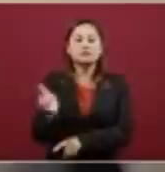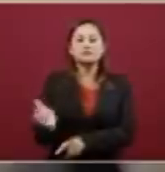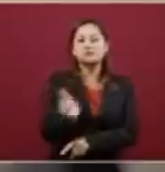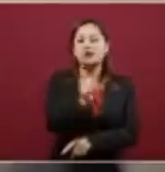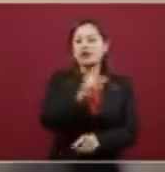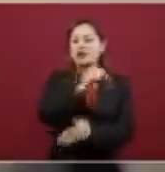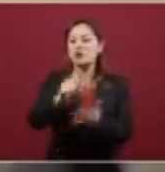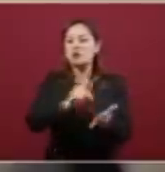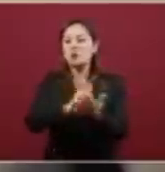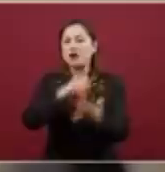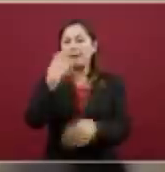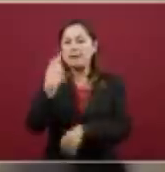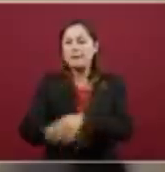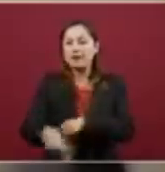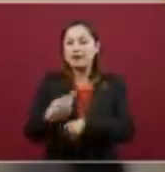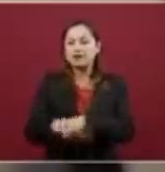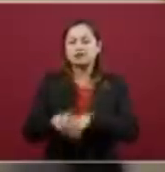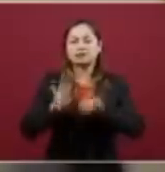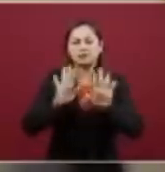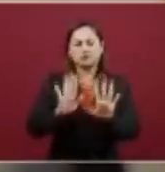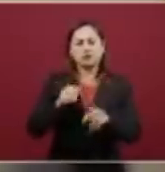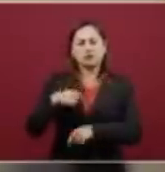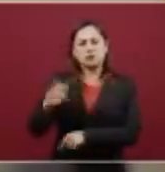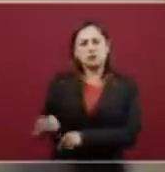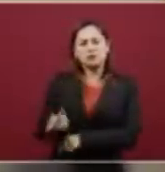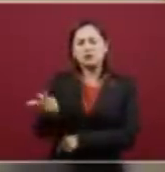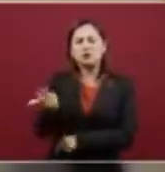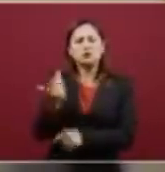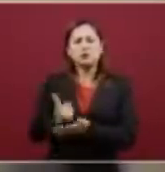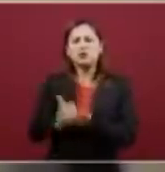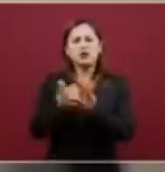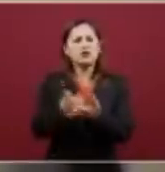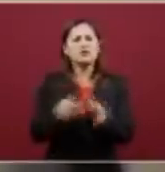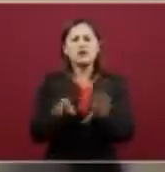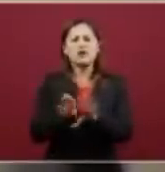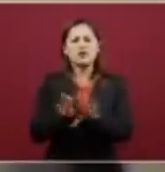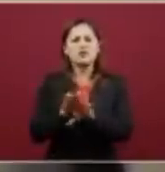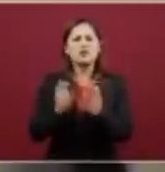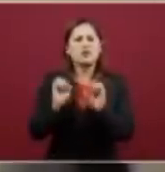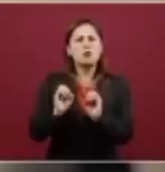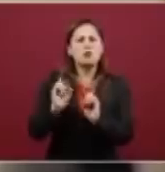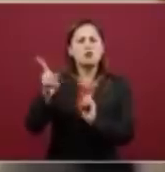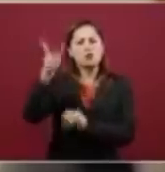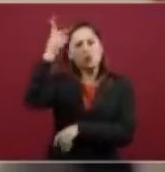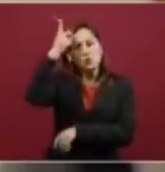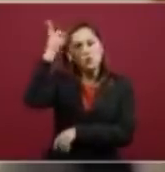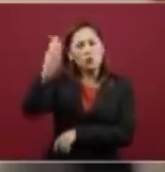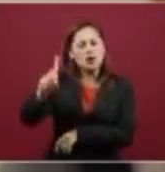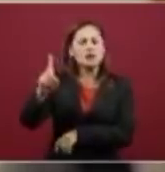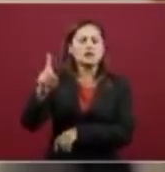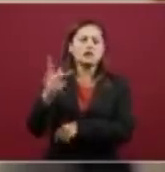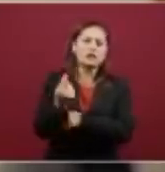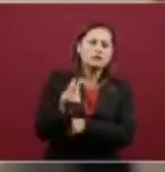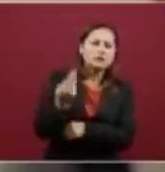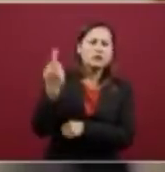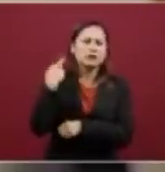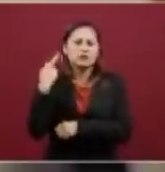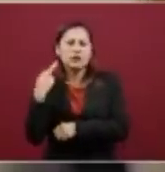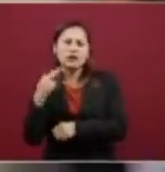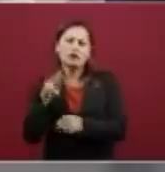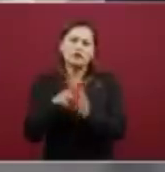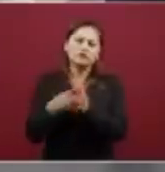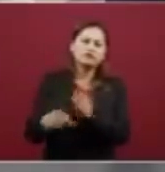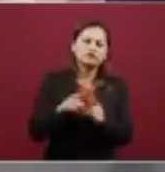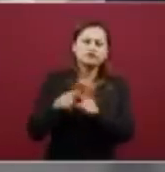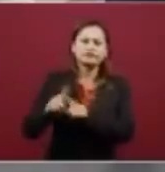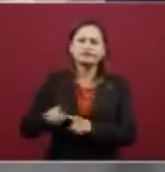riesgo. ¿Cuál es el mecanismo que ustedes estarían buscando para involucrar precisamente a los dueños? Que además, dicho sea de paso, también hemos estado viendo